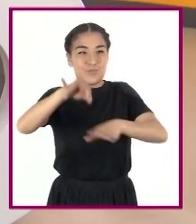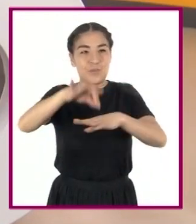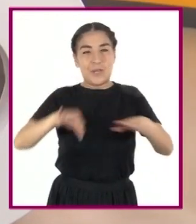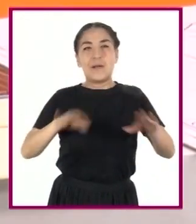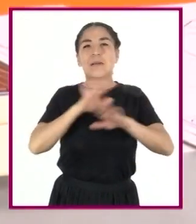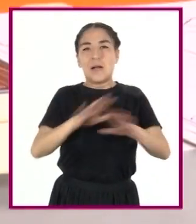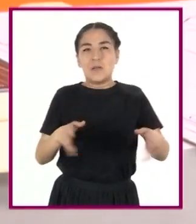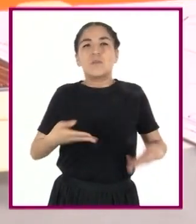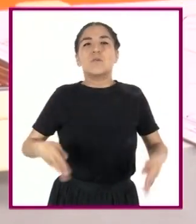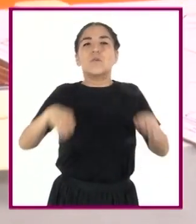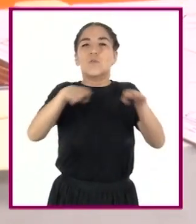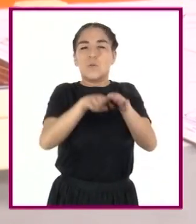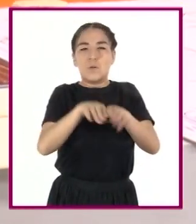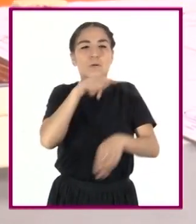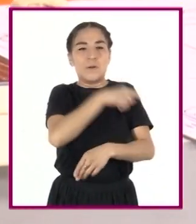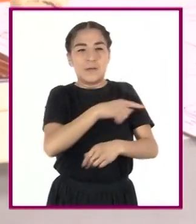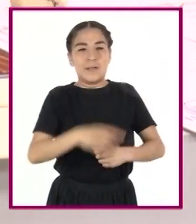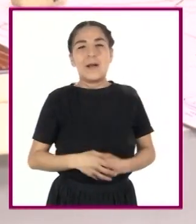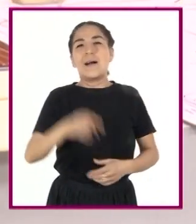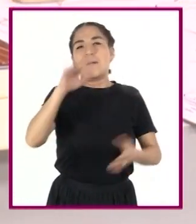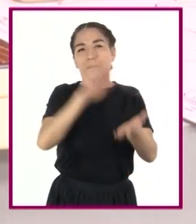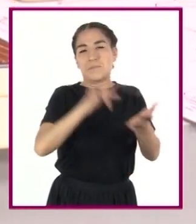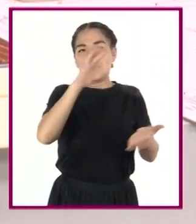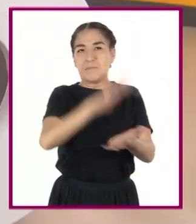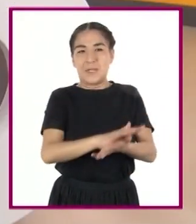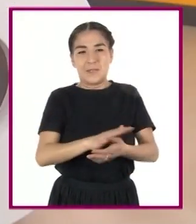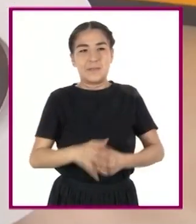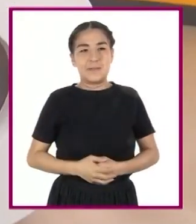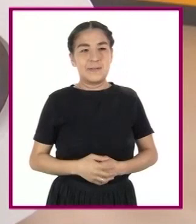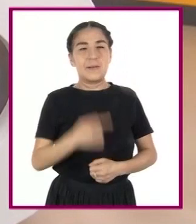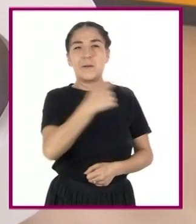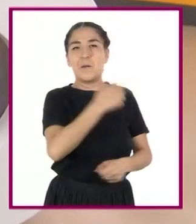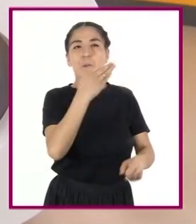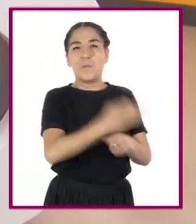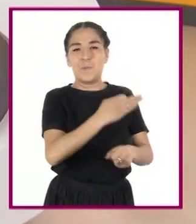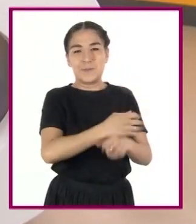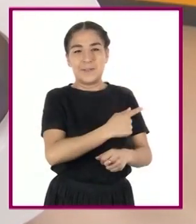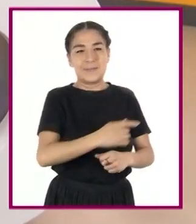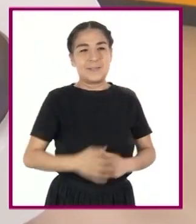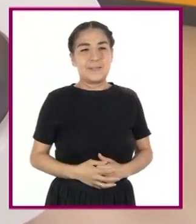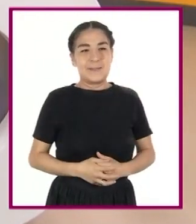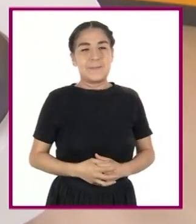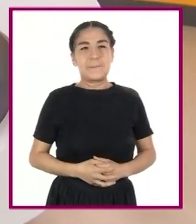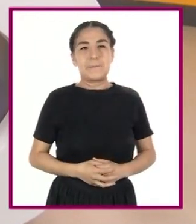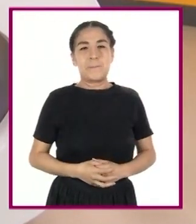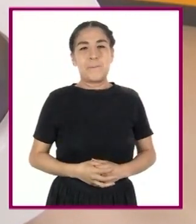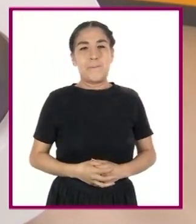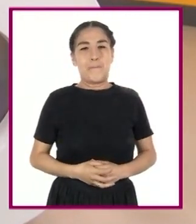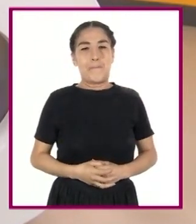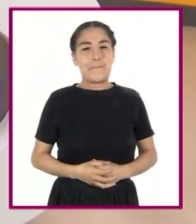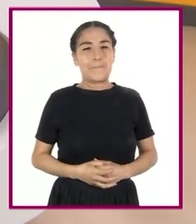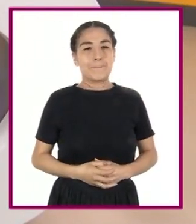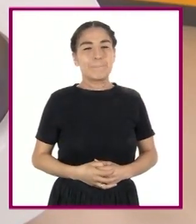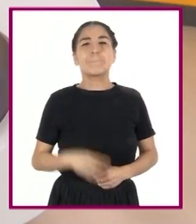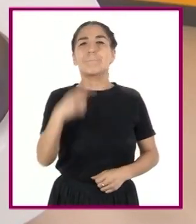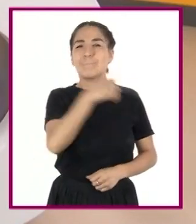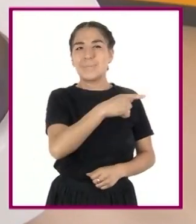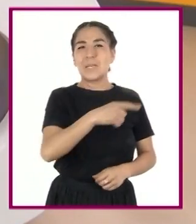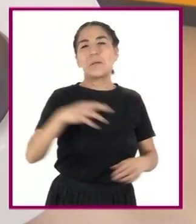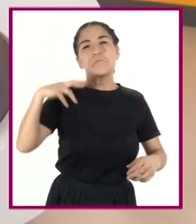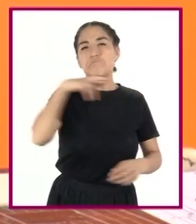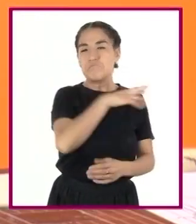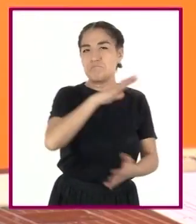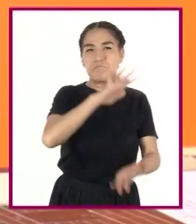los uniremos mediante la herramienta escogida. En este caso usaremos este pegamento, que suele secar